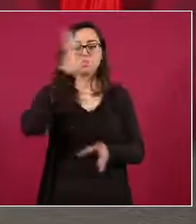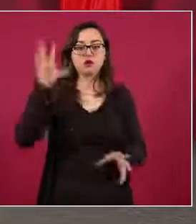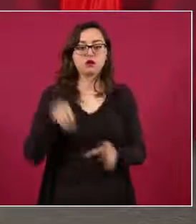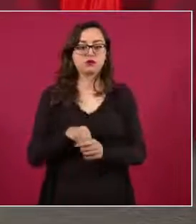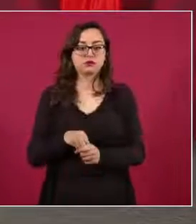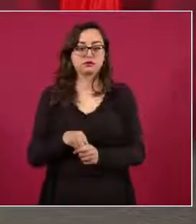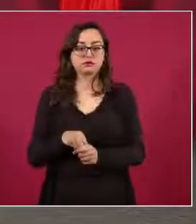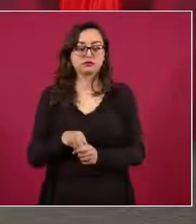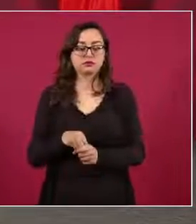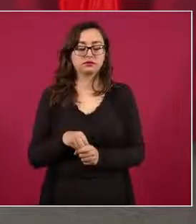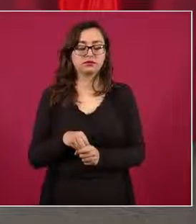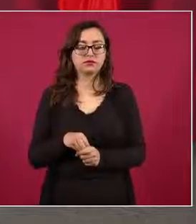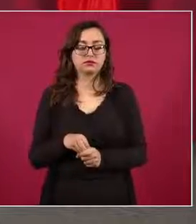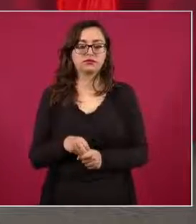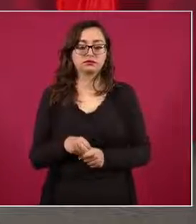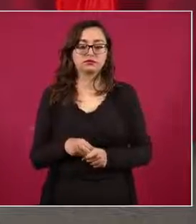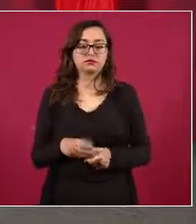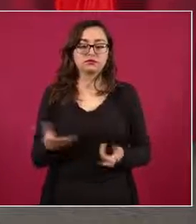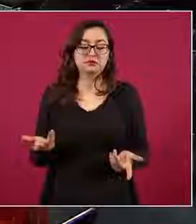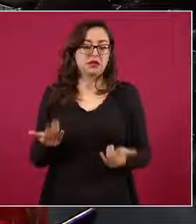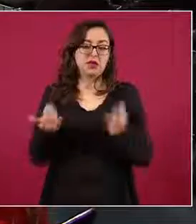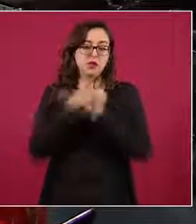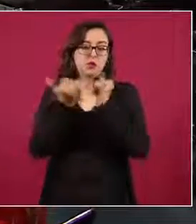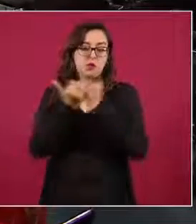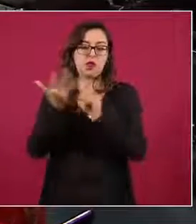ataron por completo, ¿no?,